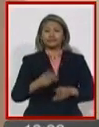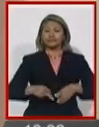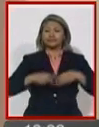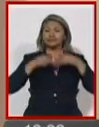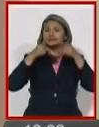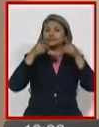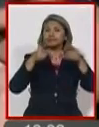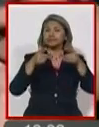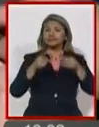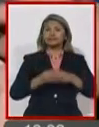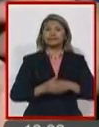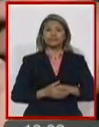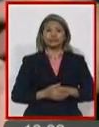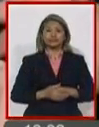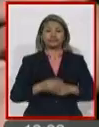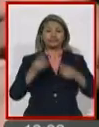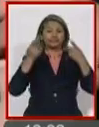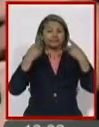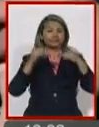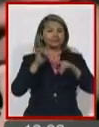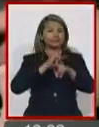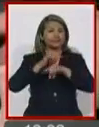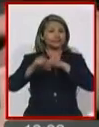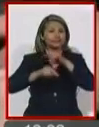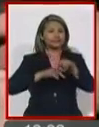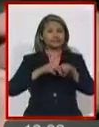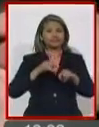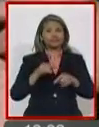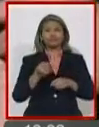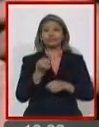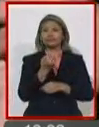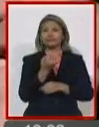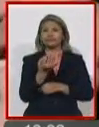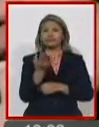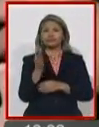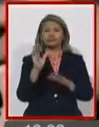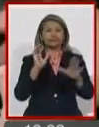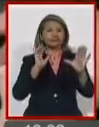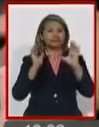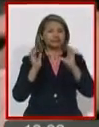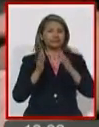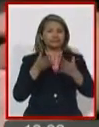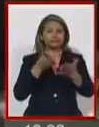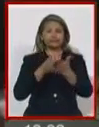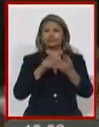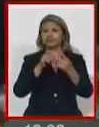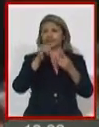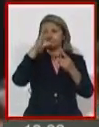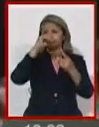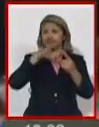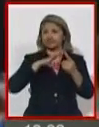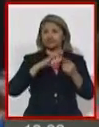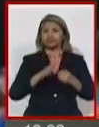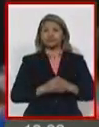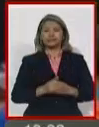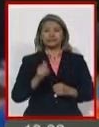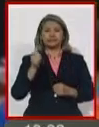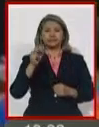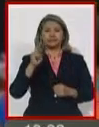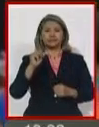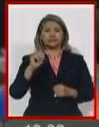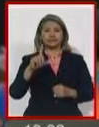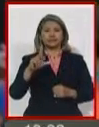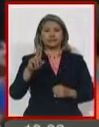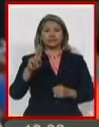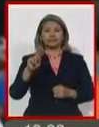una denuncia por un intento de extorsión o algo semejante contra un señor Amelunje, si